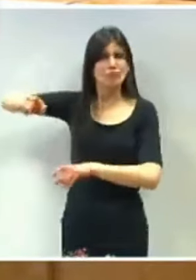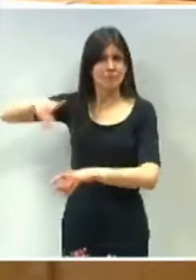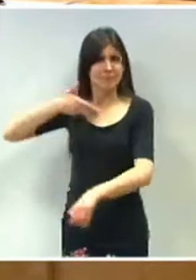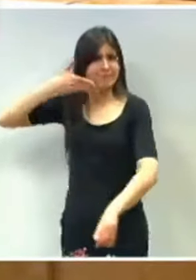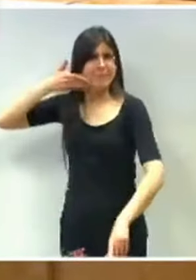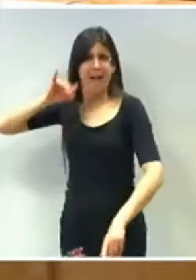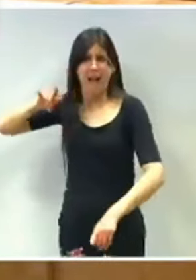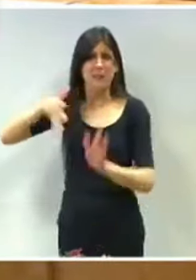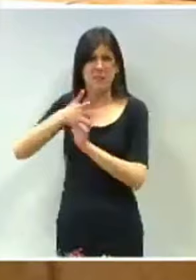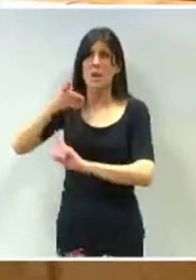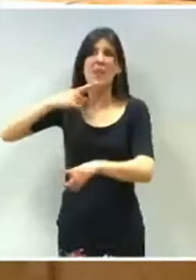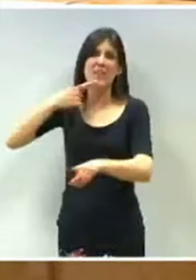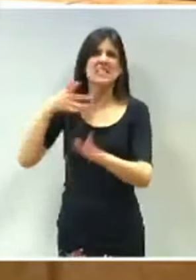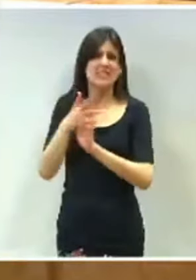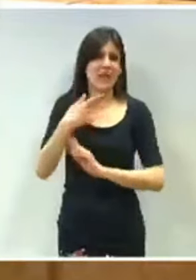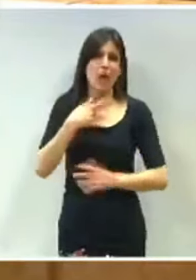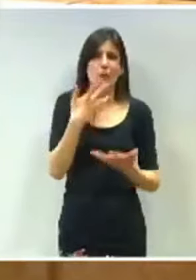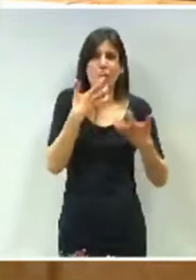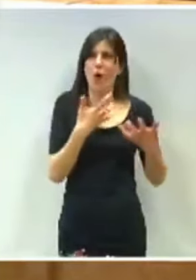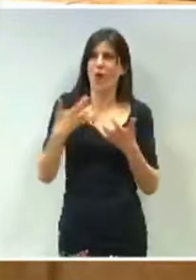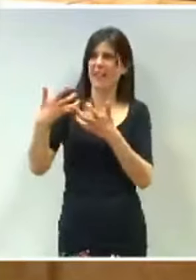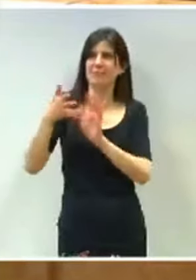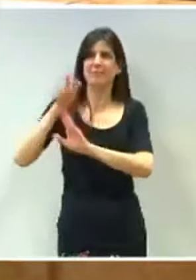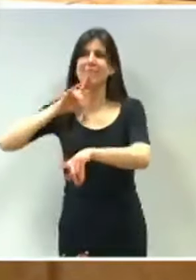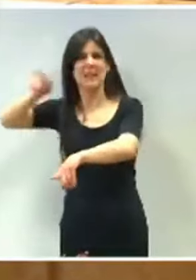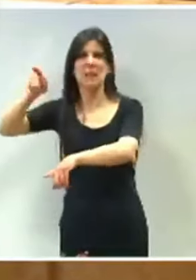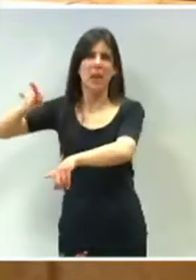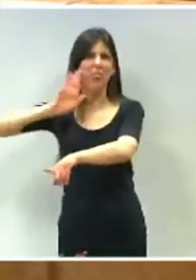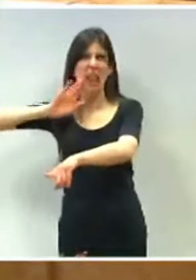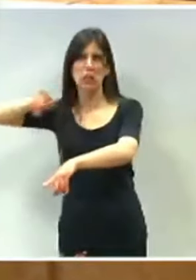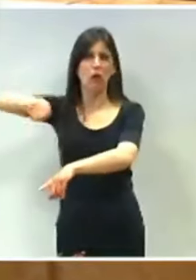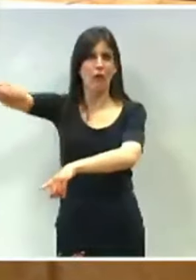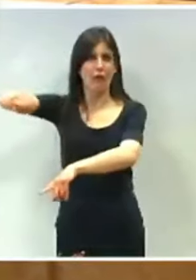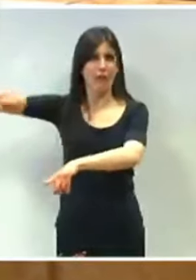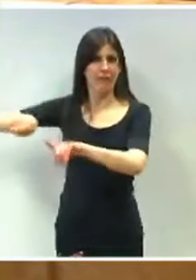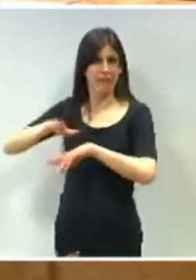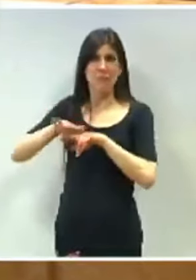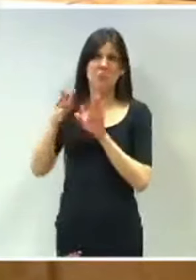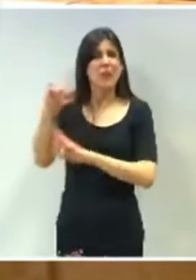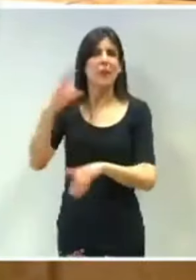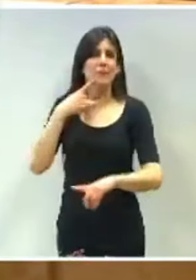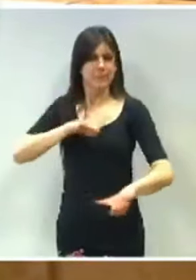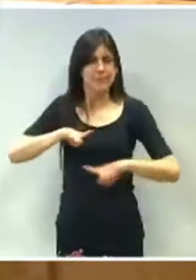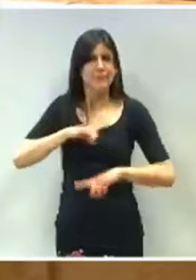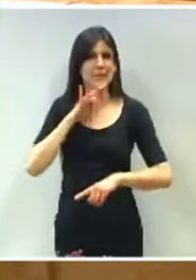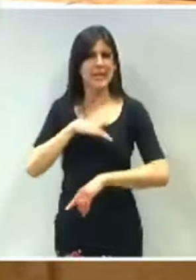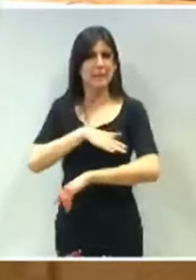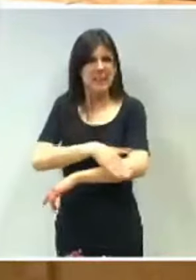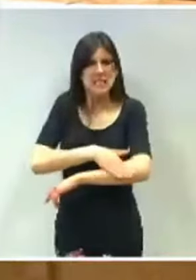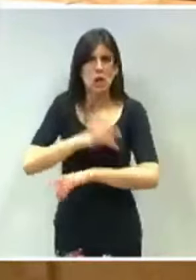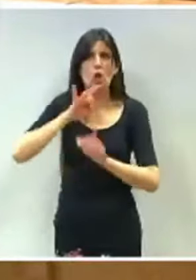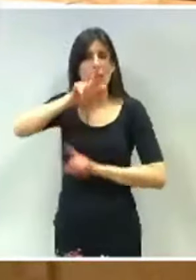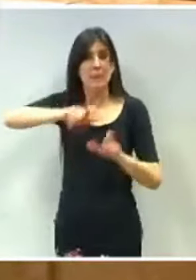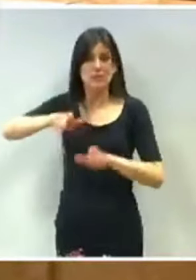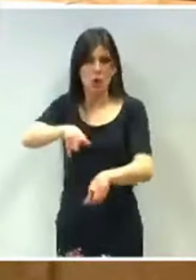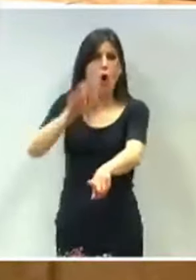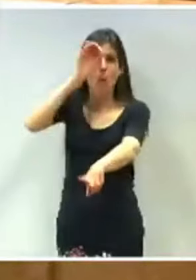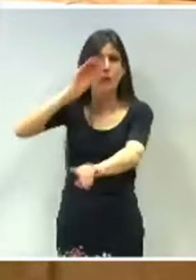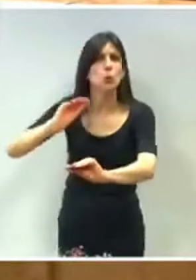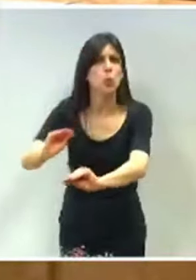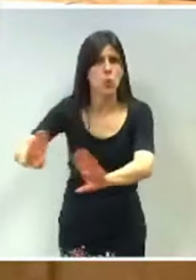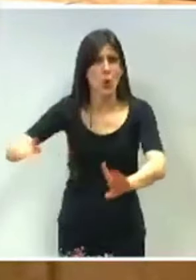merecen que en su boca se pongan delitos porque cuando usted habla de dirigentes de ministros de personas que en su opinión